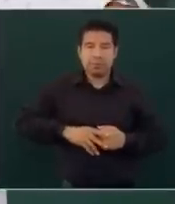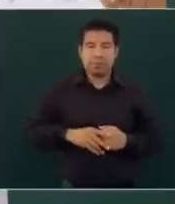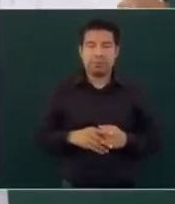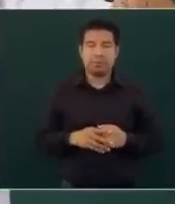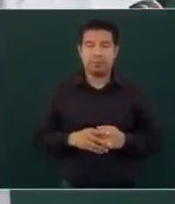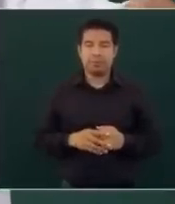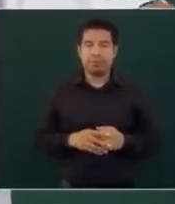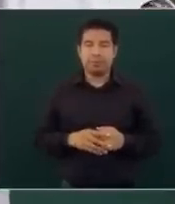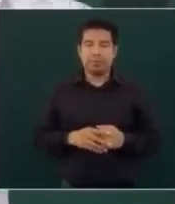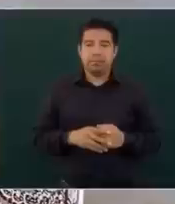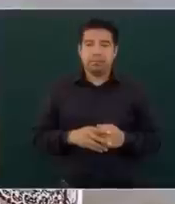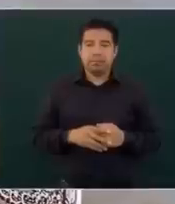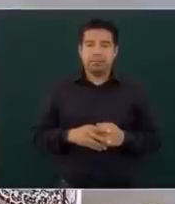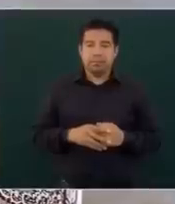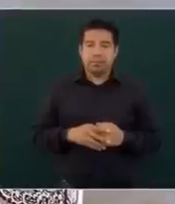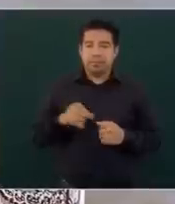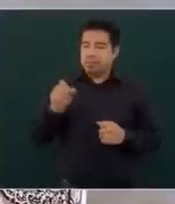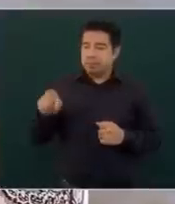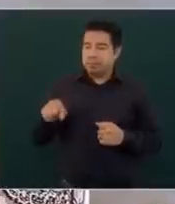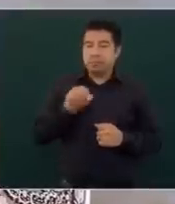en el INE